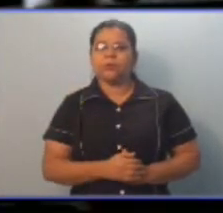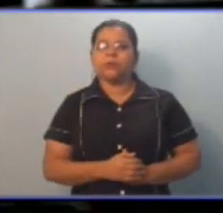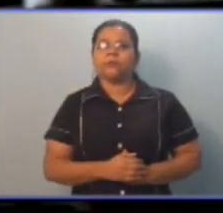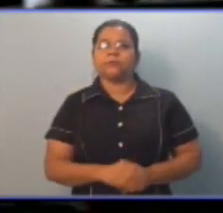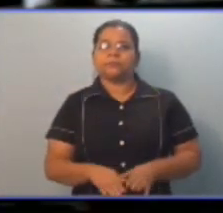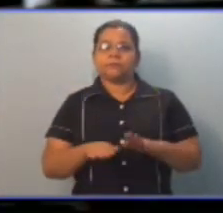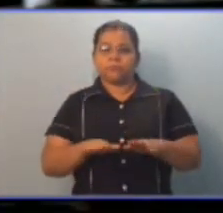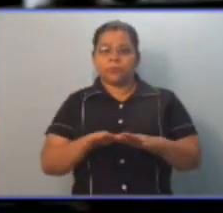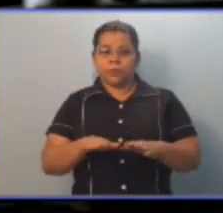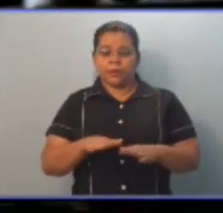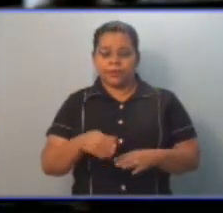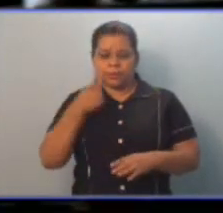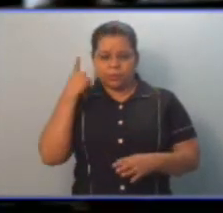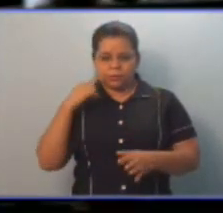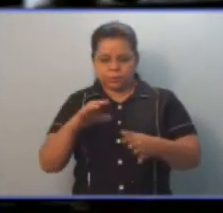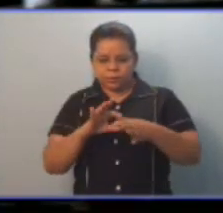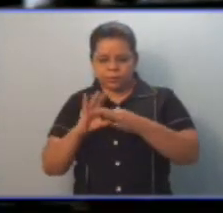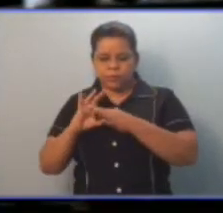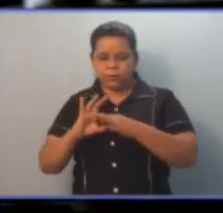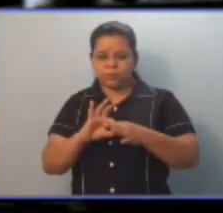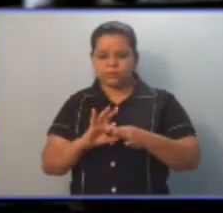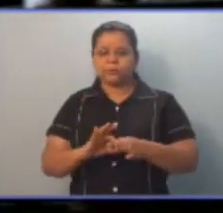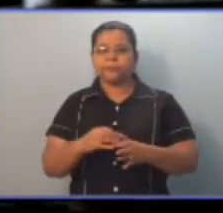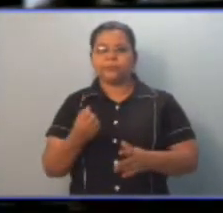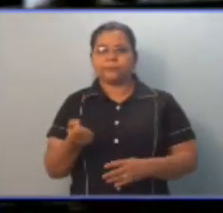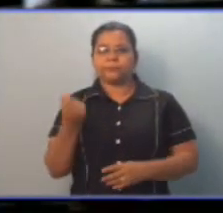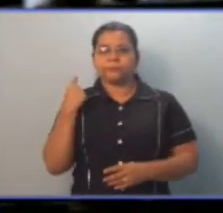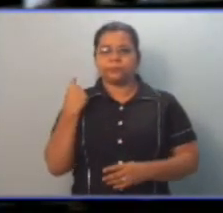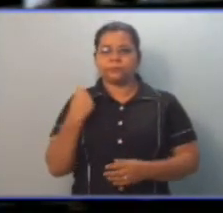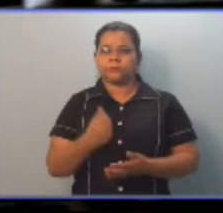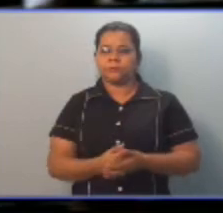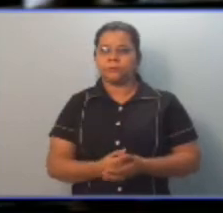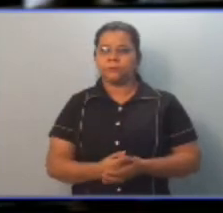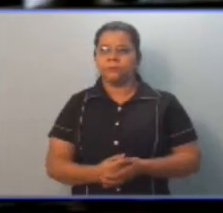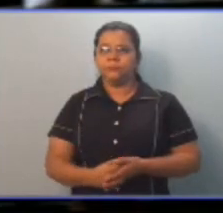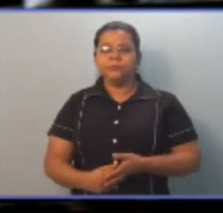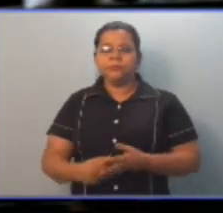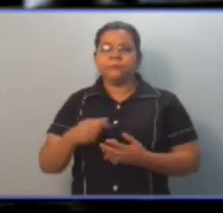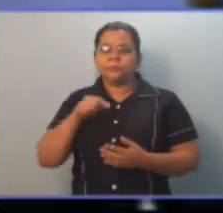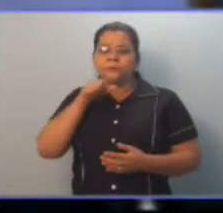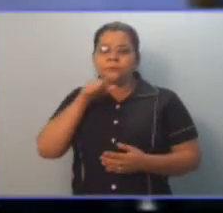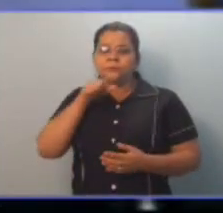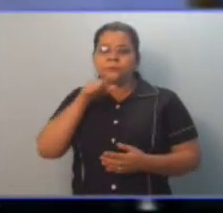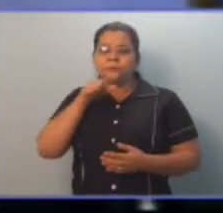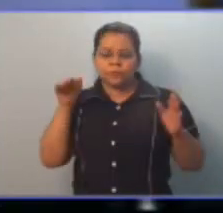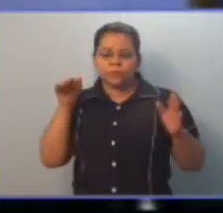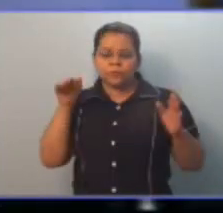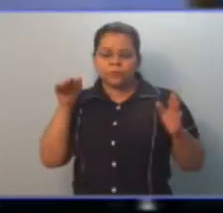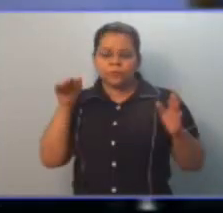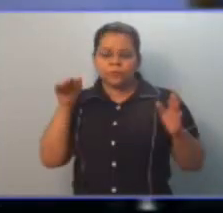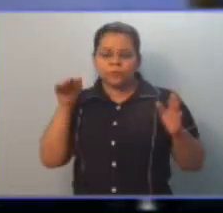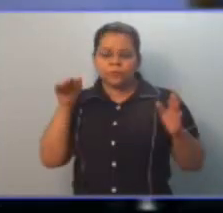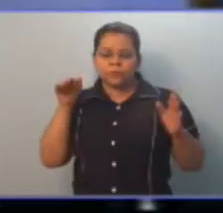Muchas gracias, señor coordinador. Hace un ratito recibía un tuit de que consideraba